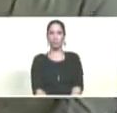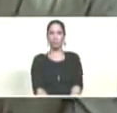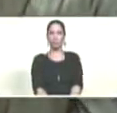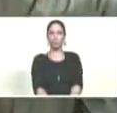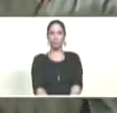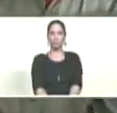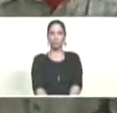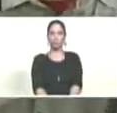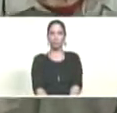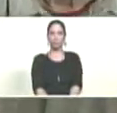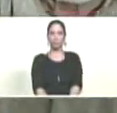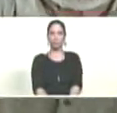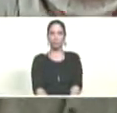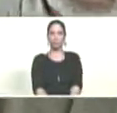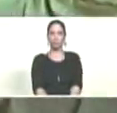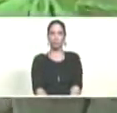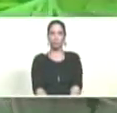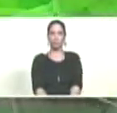Por eso yo estoy de acuerdo